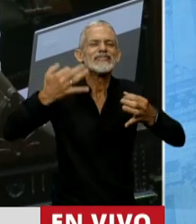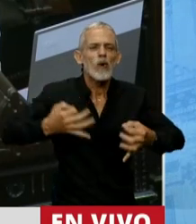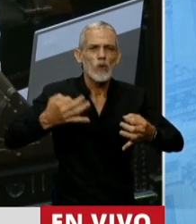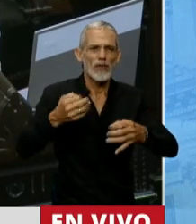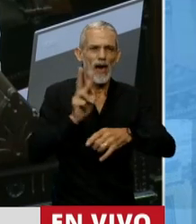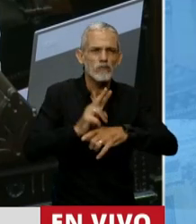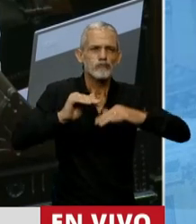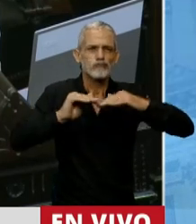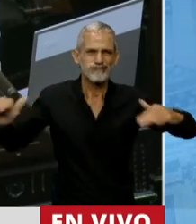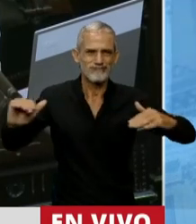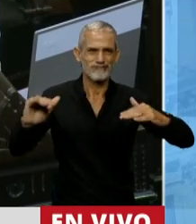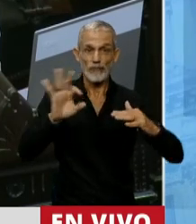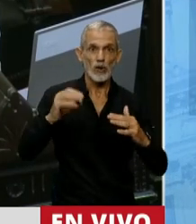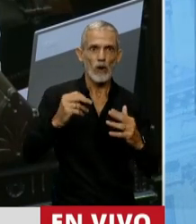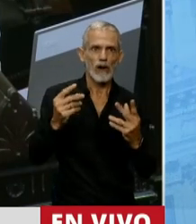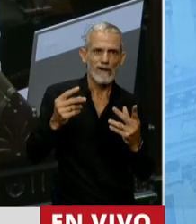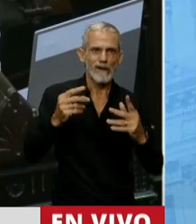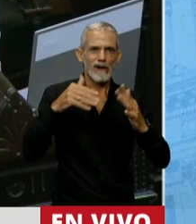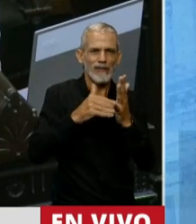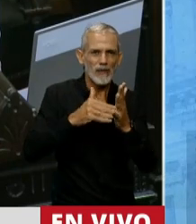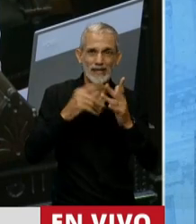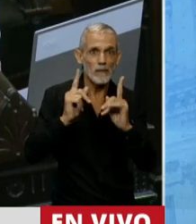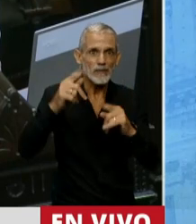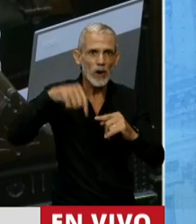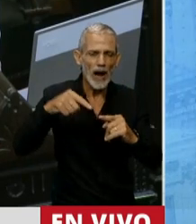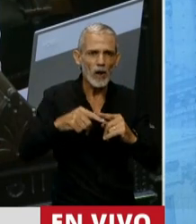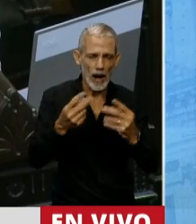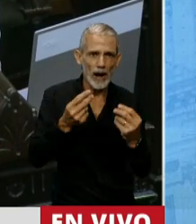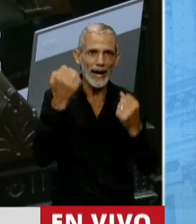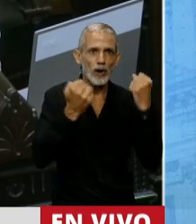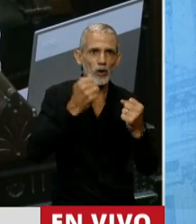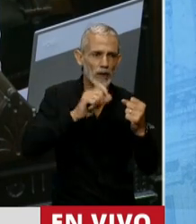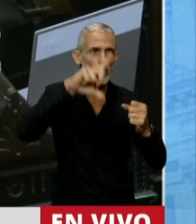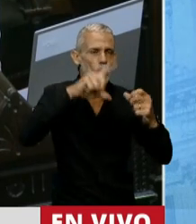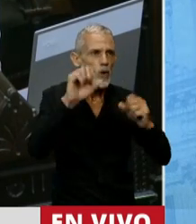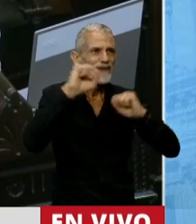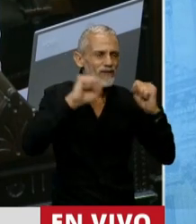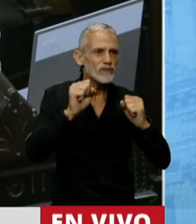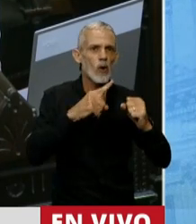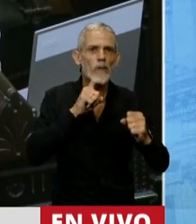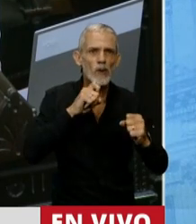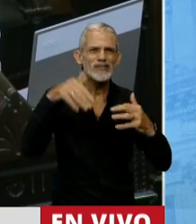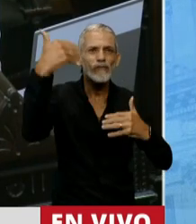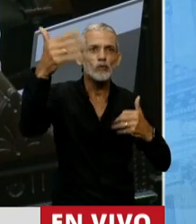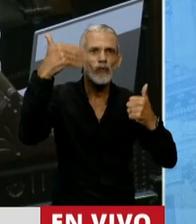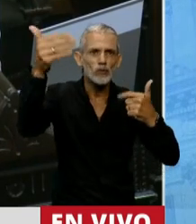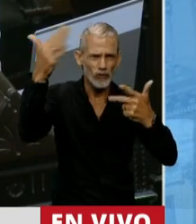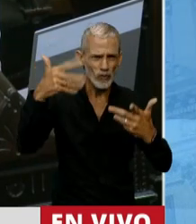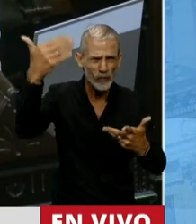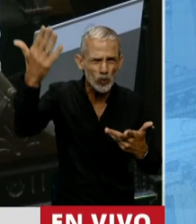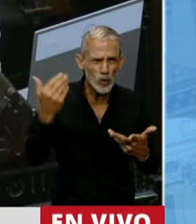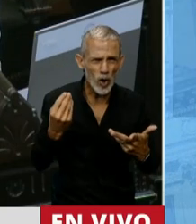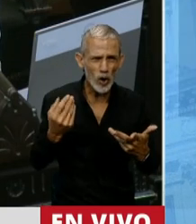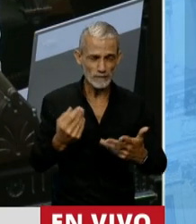y estabilidad, y no estar sometidos como van a estar ahora a los vaivenes de la economía con la promesa de un futuro mejor.